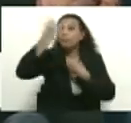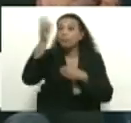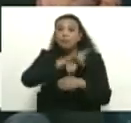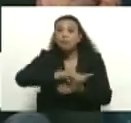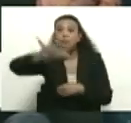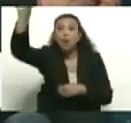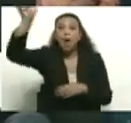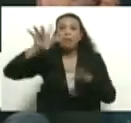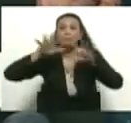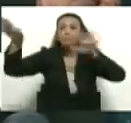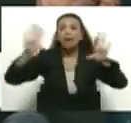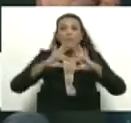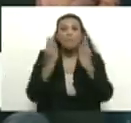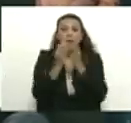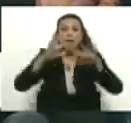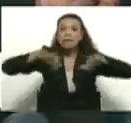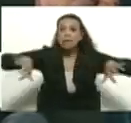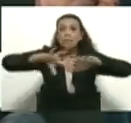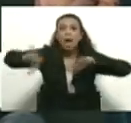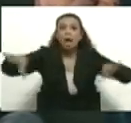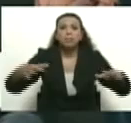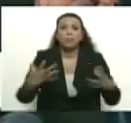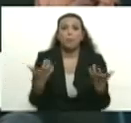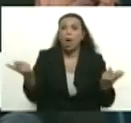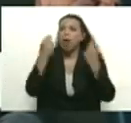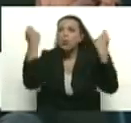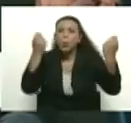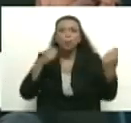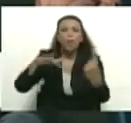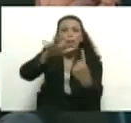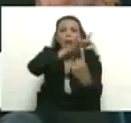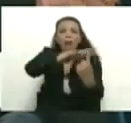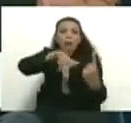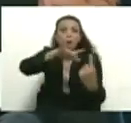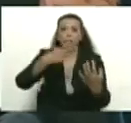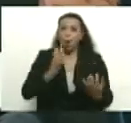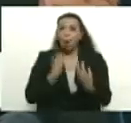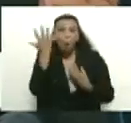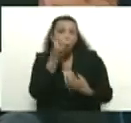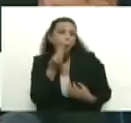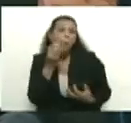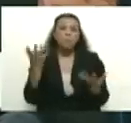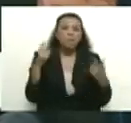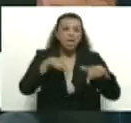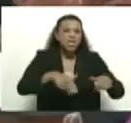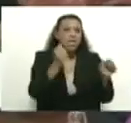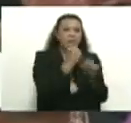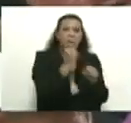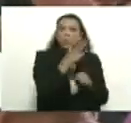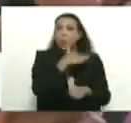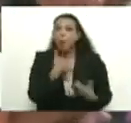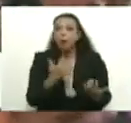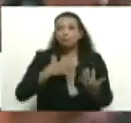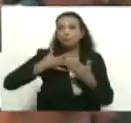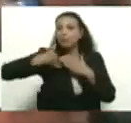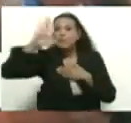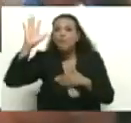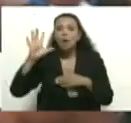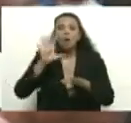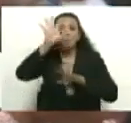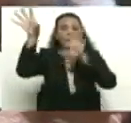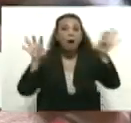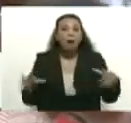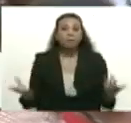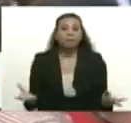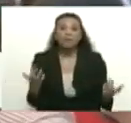se dividieran familias por una gran campaña contra la propia patria. Es muy fácil